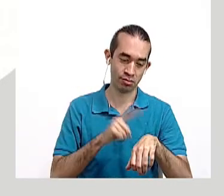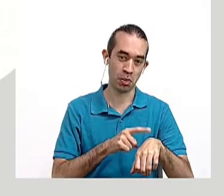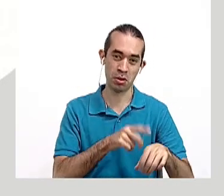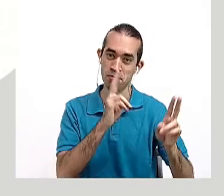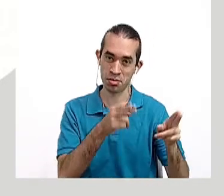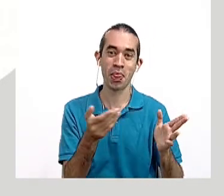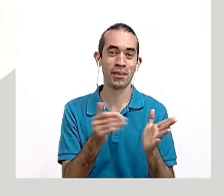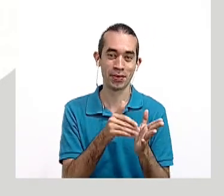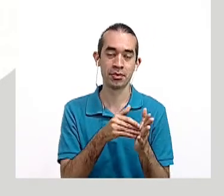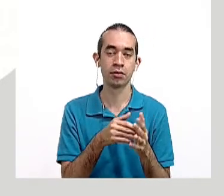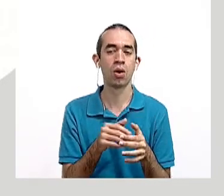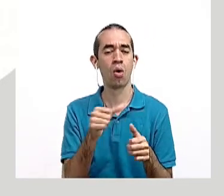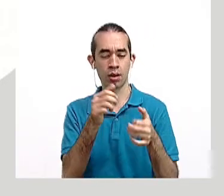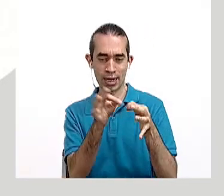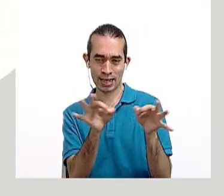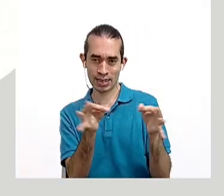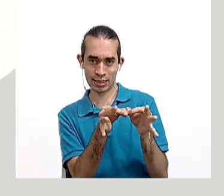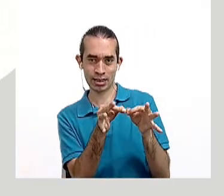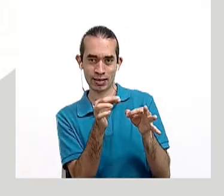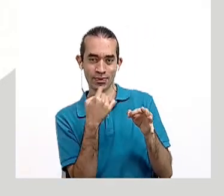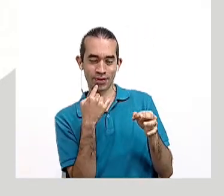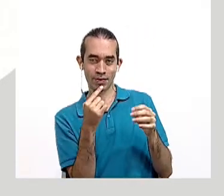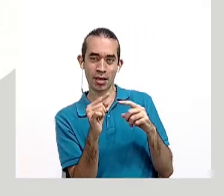Y en una de las líneas dice, pero.